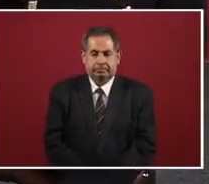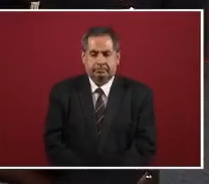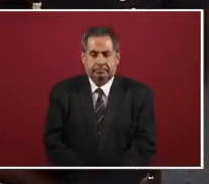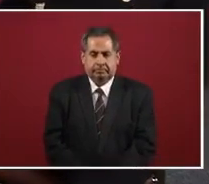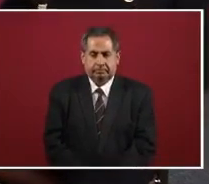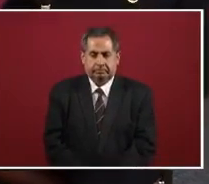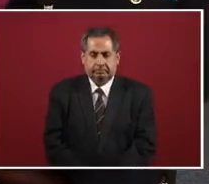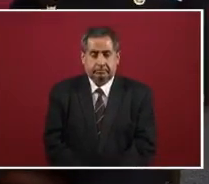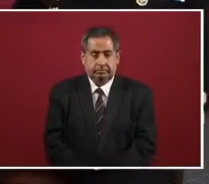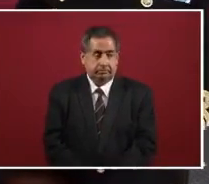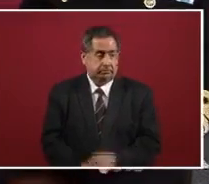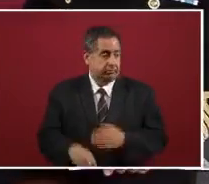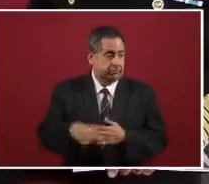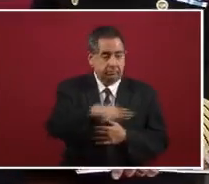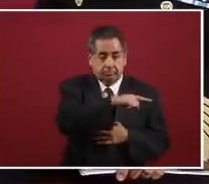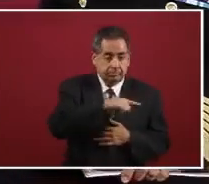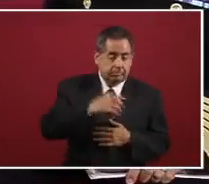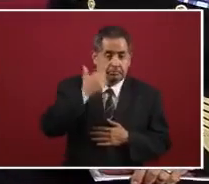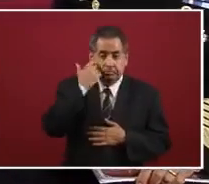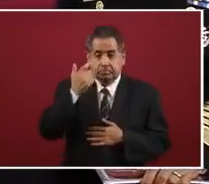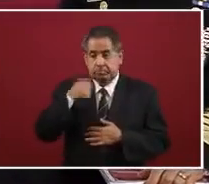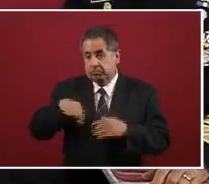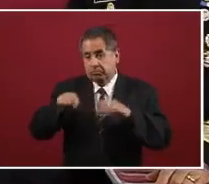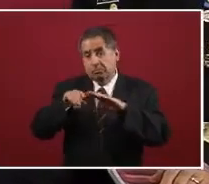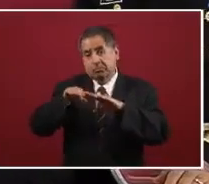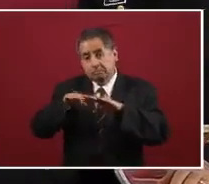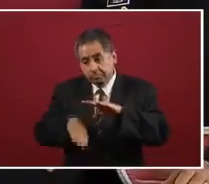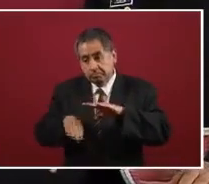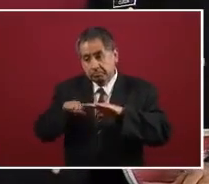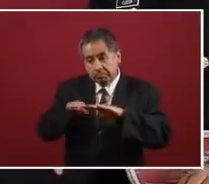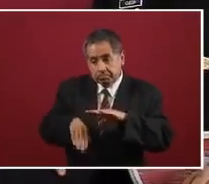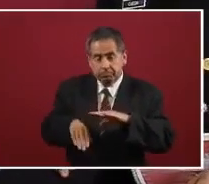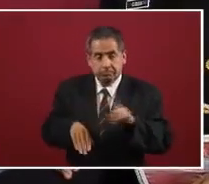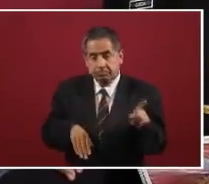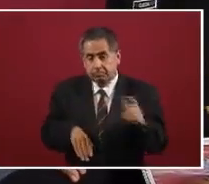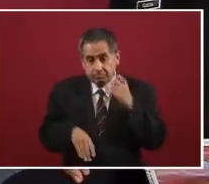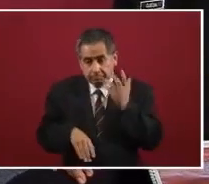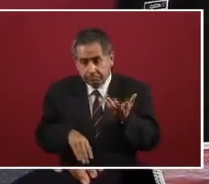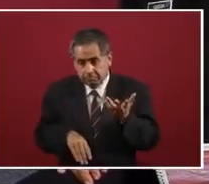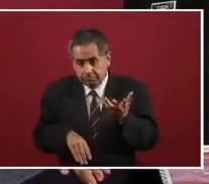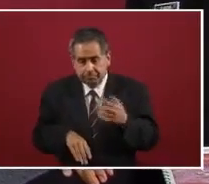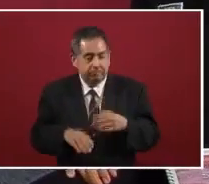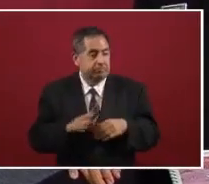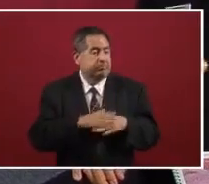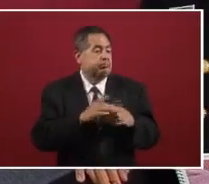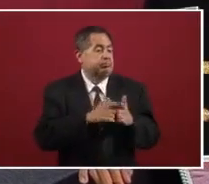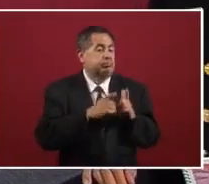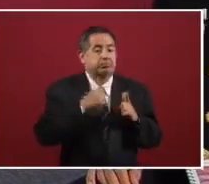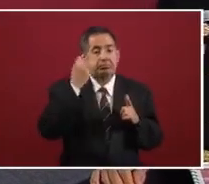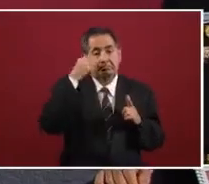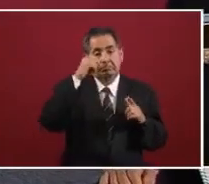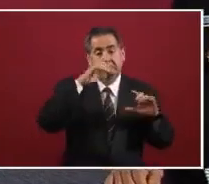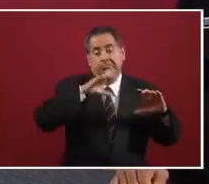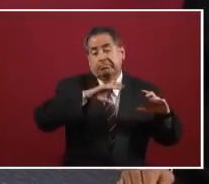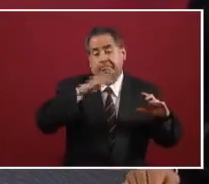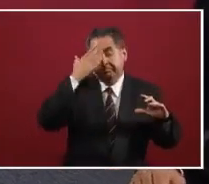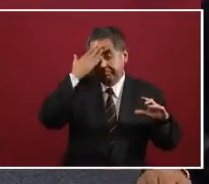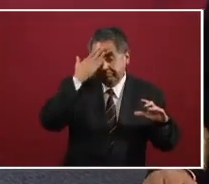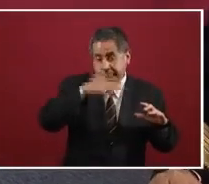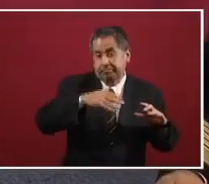Apostaban a que íbamos a estar abajo, porque los técnicos